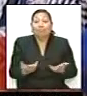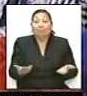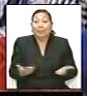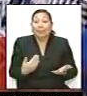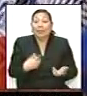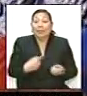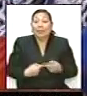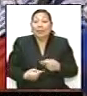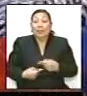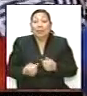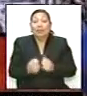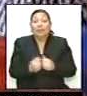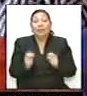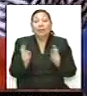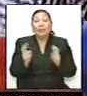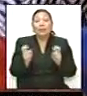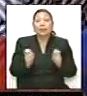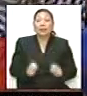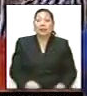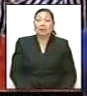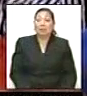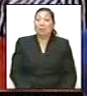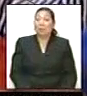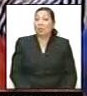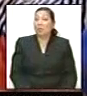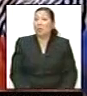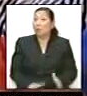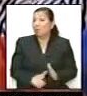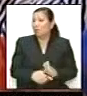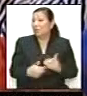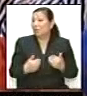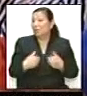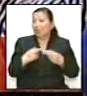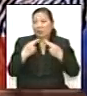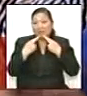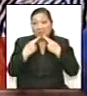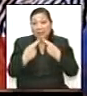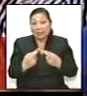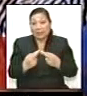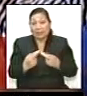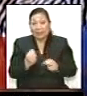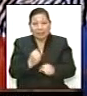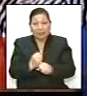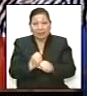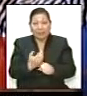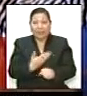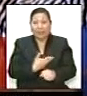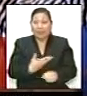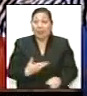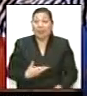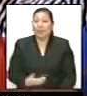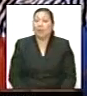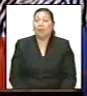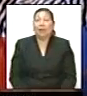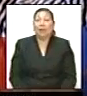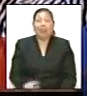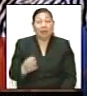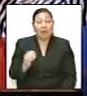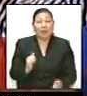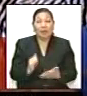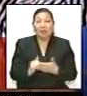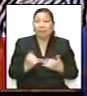hemos llegado a avanzar temas que luego han tenido resultados entre el trabajo del ejecutivo y creo que de